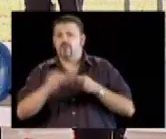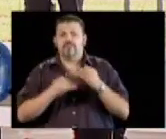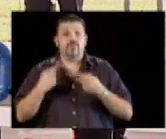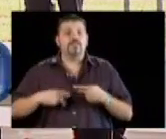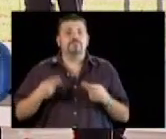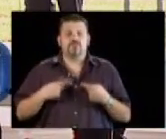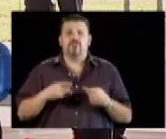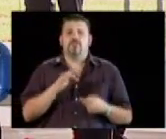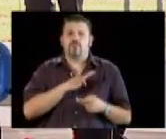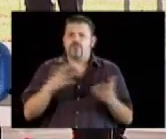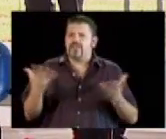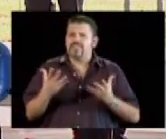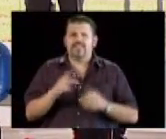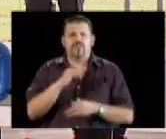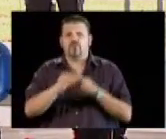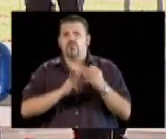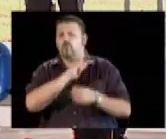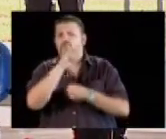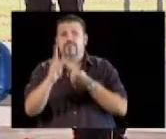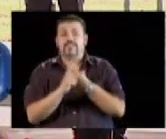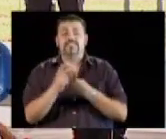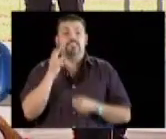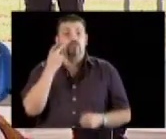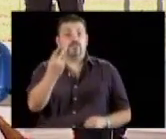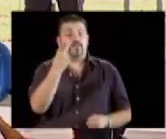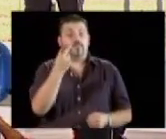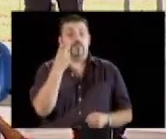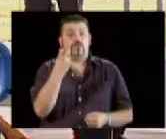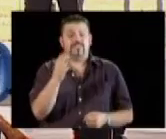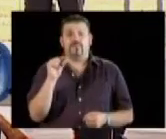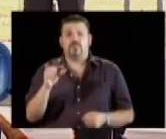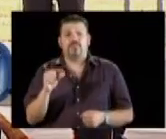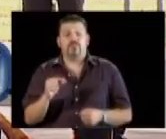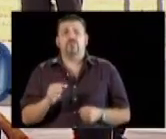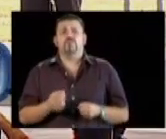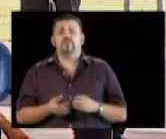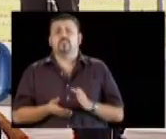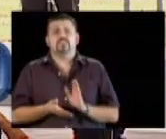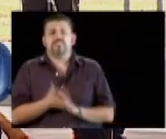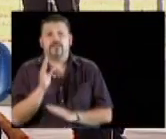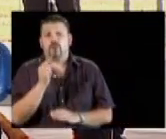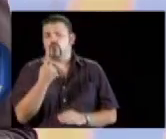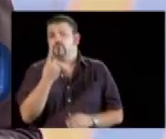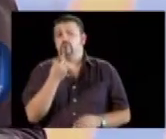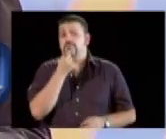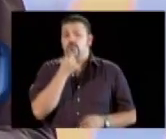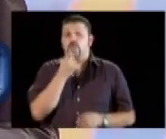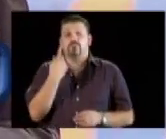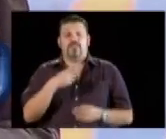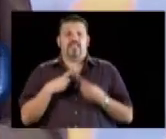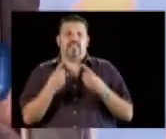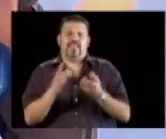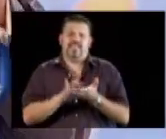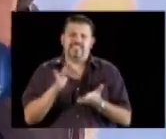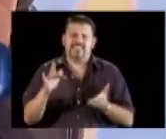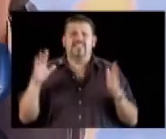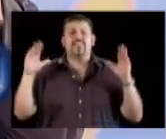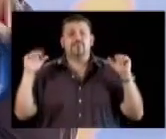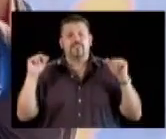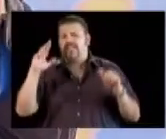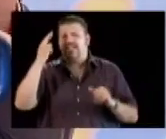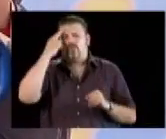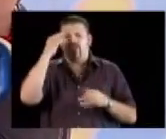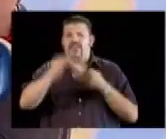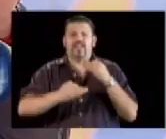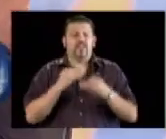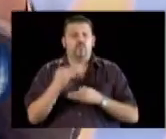hacer. Así que a todos los países que nos están viendo en este momento, que se van en un par de minutos, dar las gracias, despedirlos y recordarles a